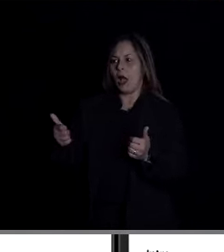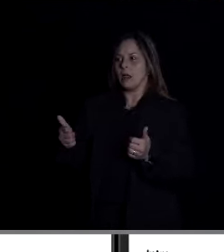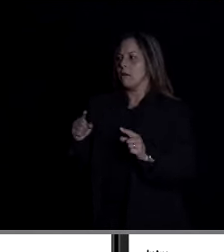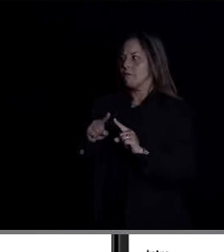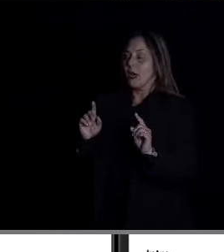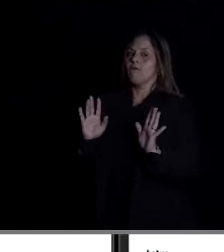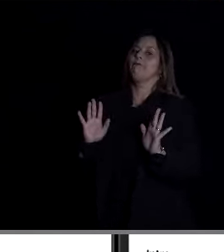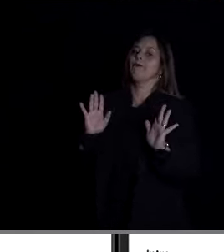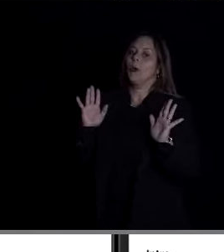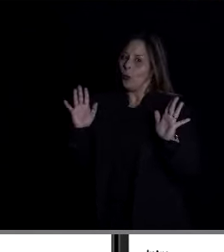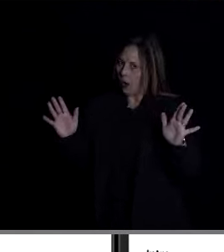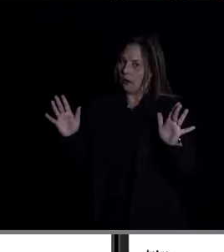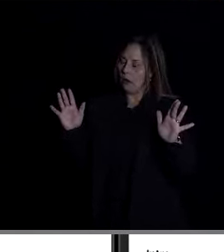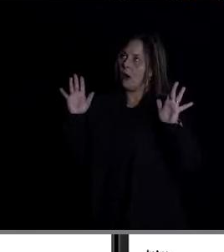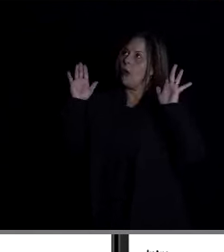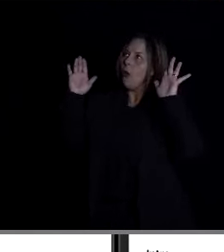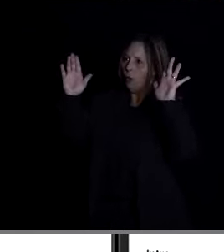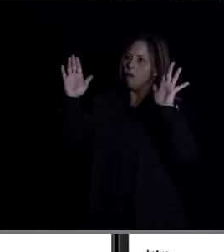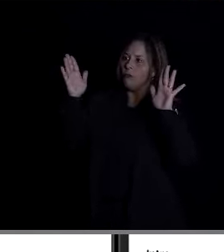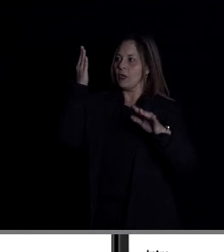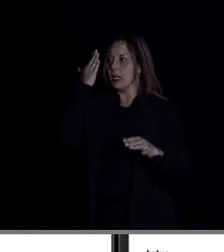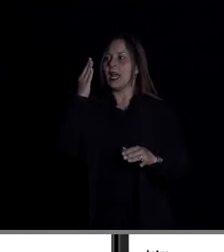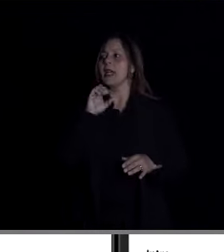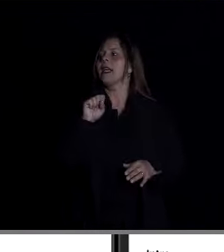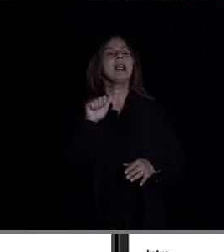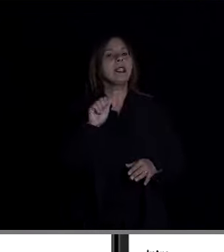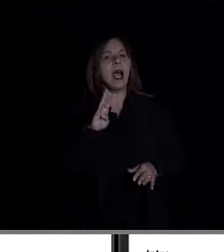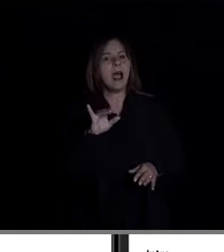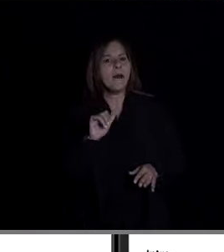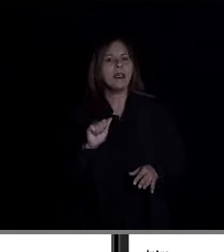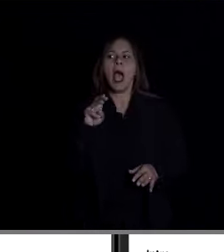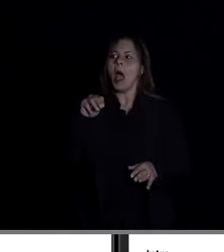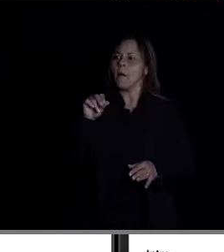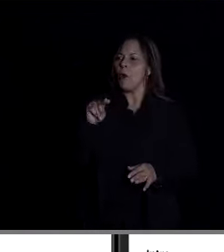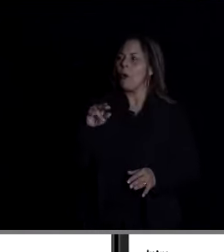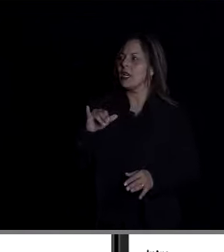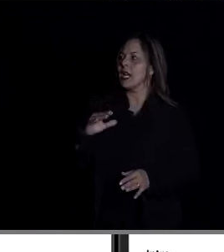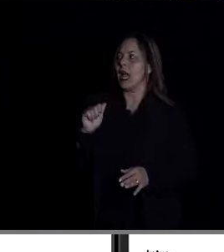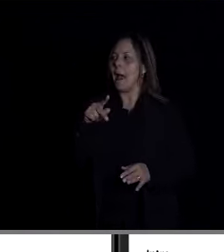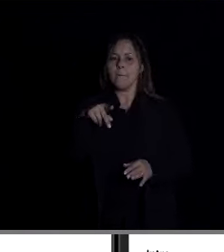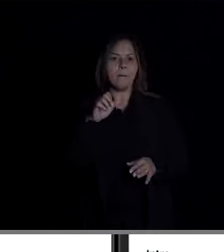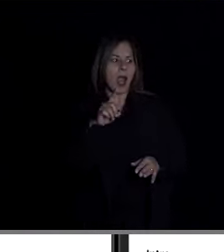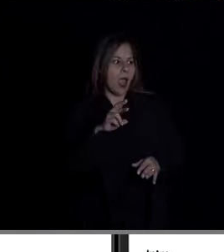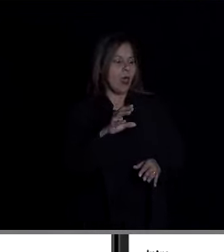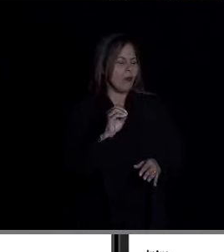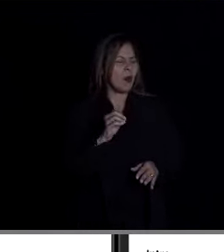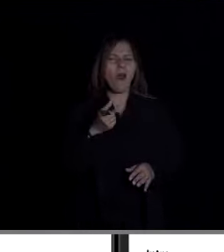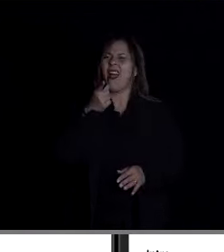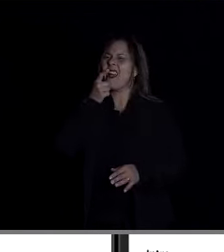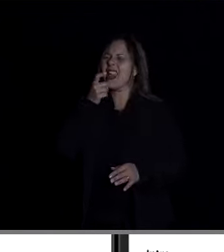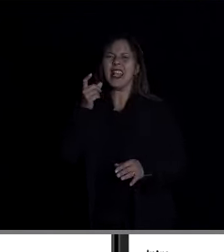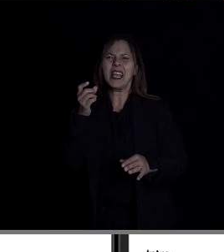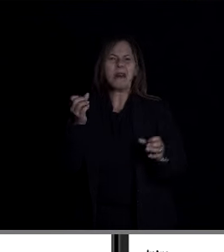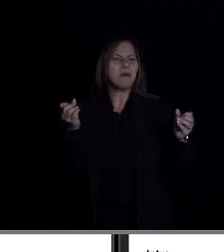wow. Es que yo sé que Samia, David, Mónica, Pedro Juan, ¿quién eran como